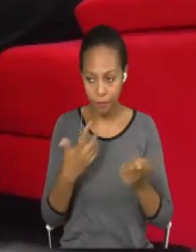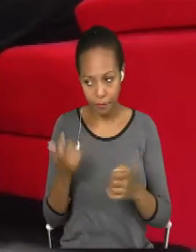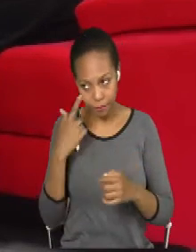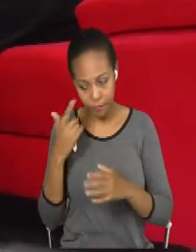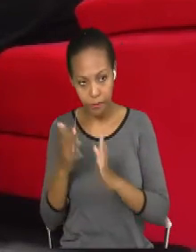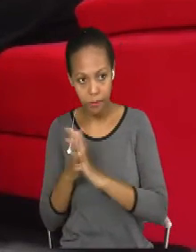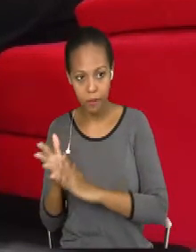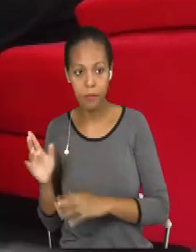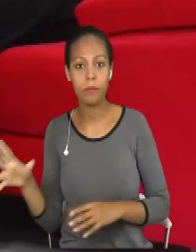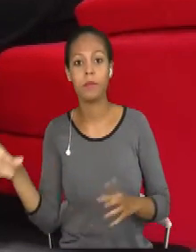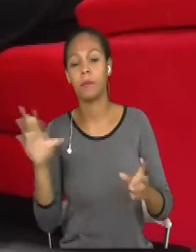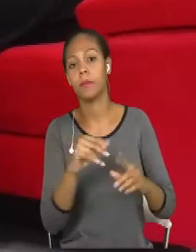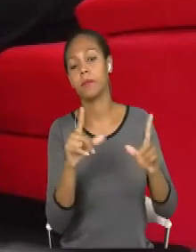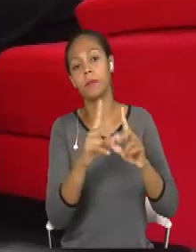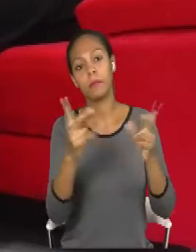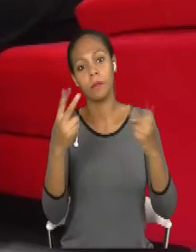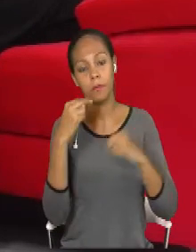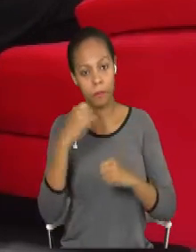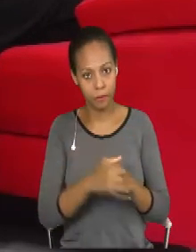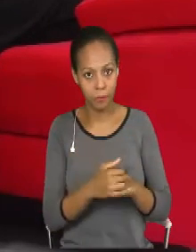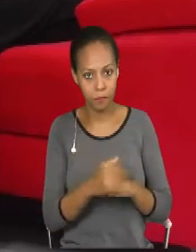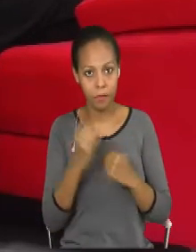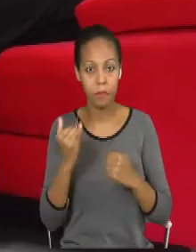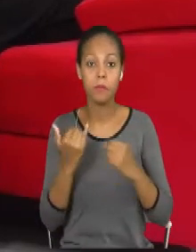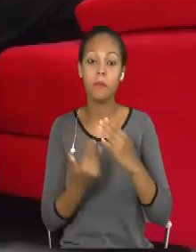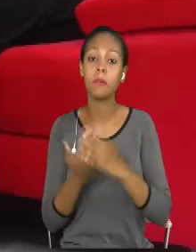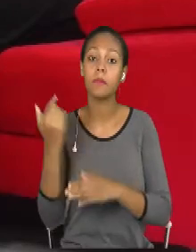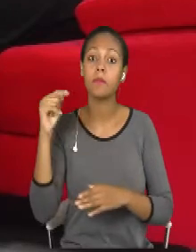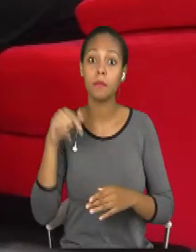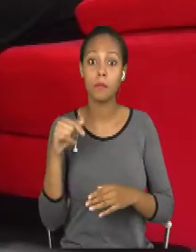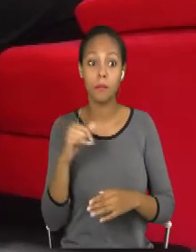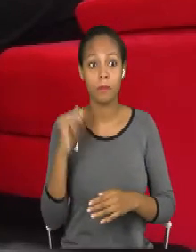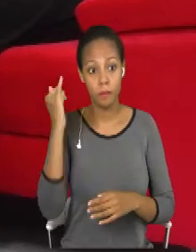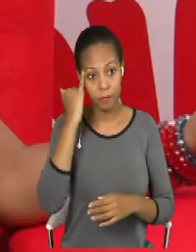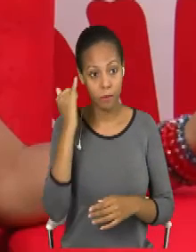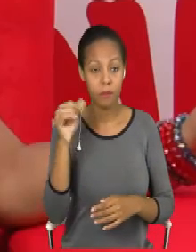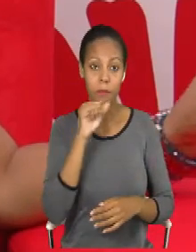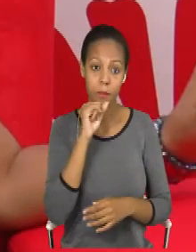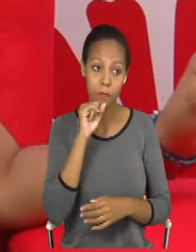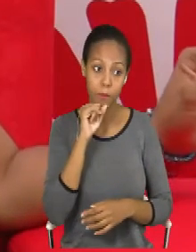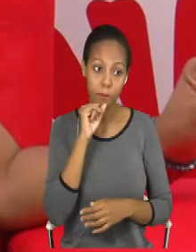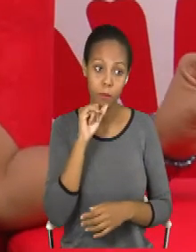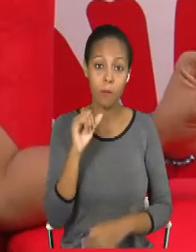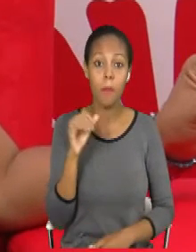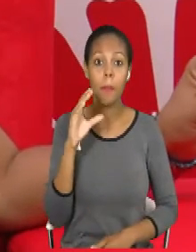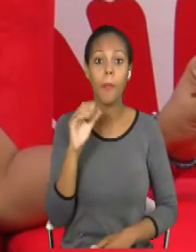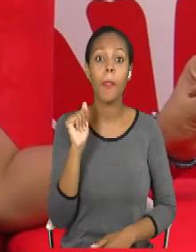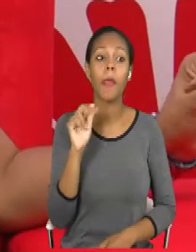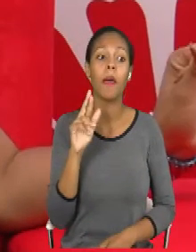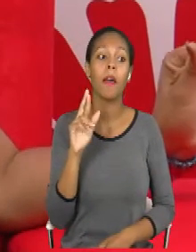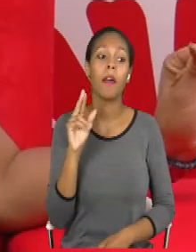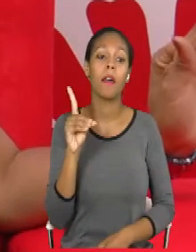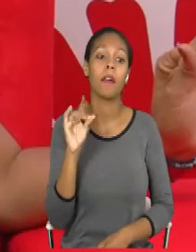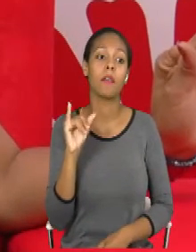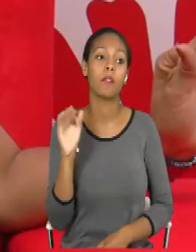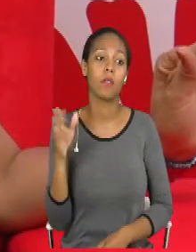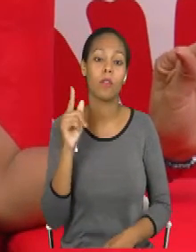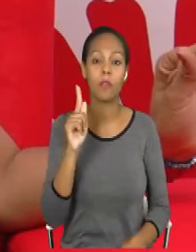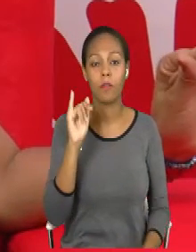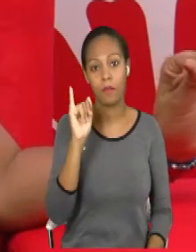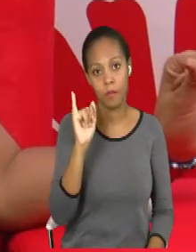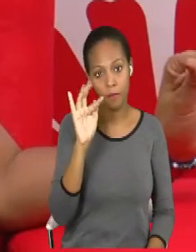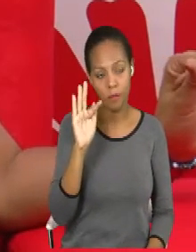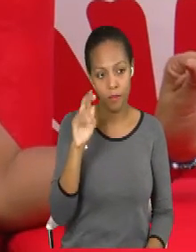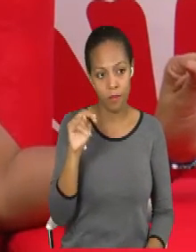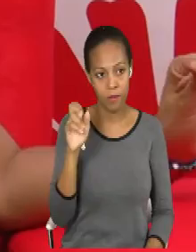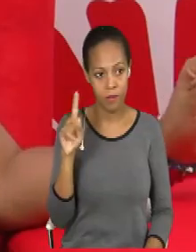y a nuestros televidentes que hay una nueva técnica en Barranca Bermeja que está utilizando Cardio Fitness y que se llama la bichectomía. ¿De qué